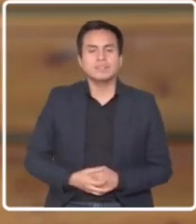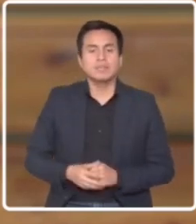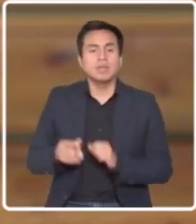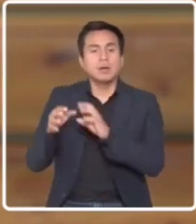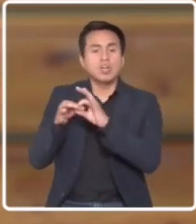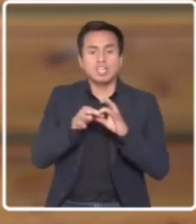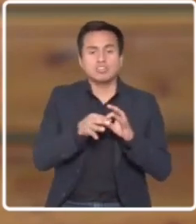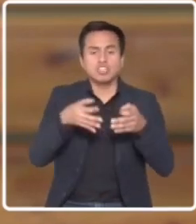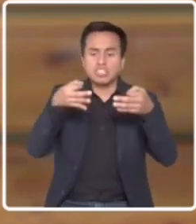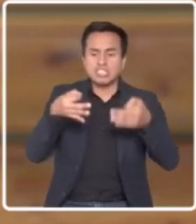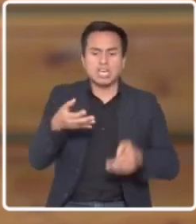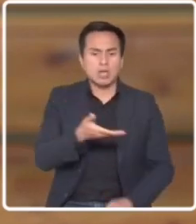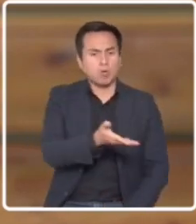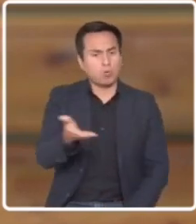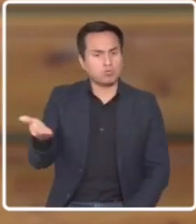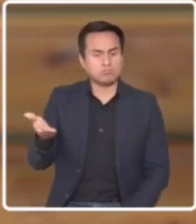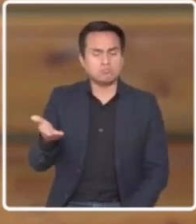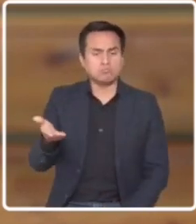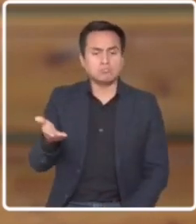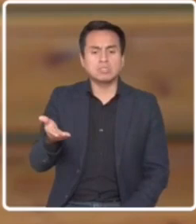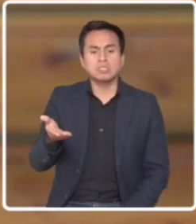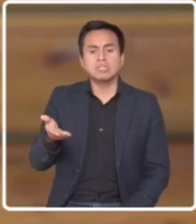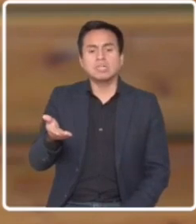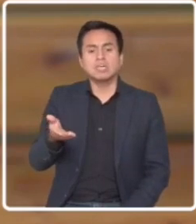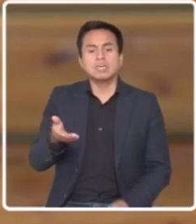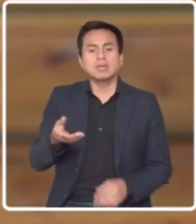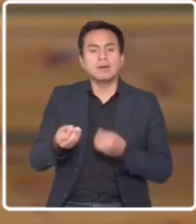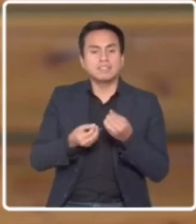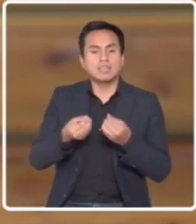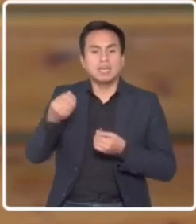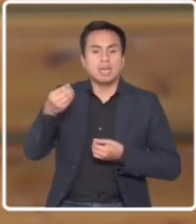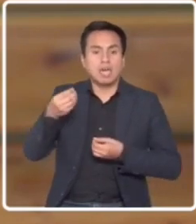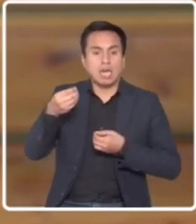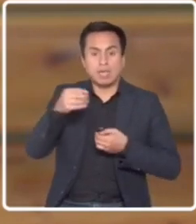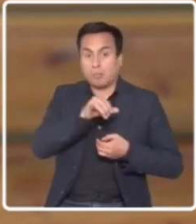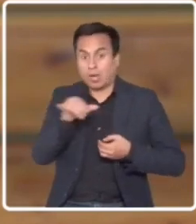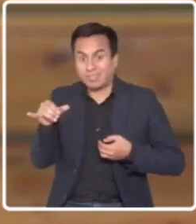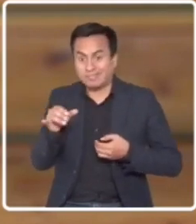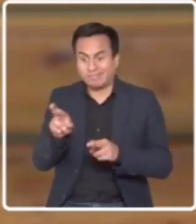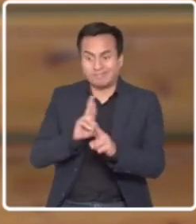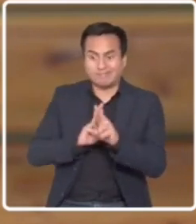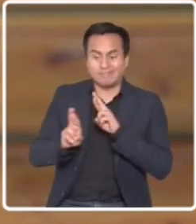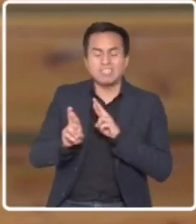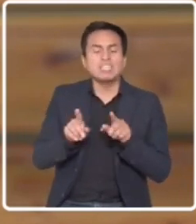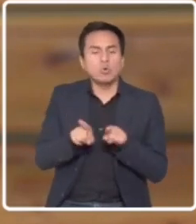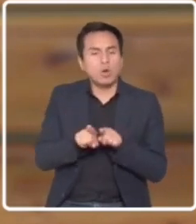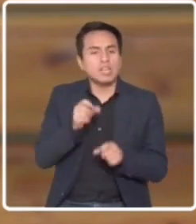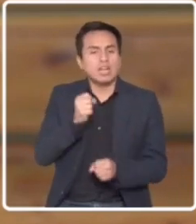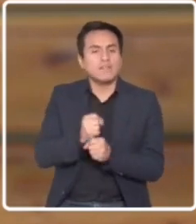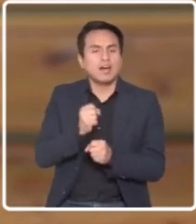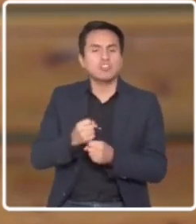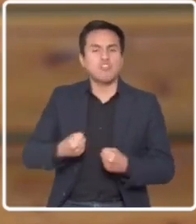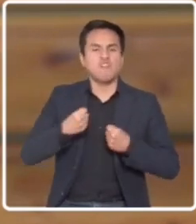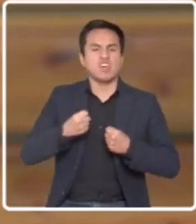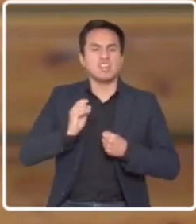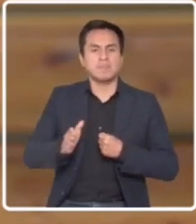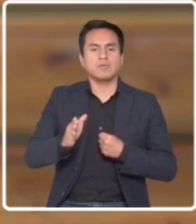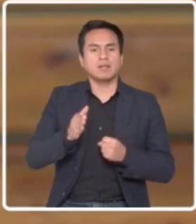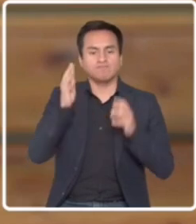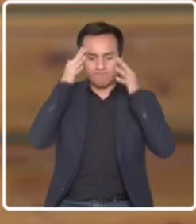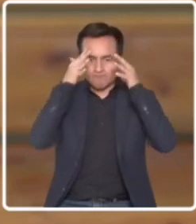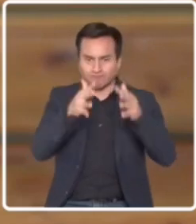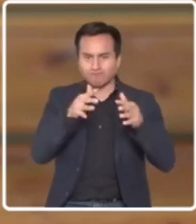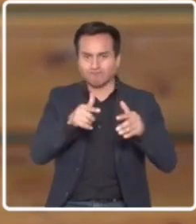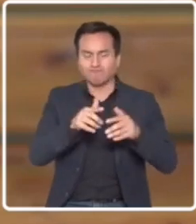Por eso pueden estar seguros que, independiente de lo que suceda hoy día, nosotros vamos a estar trabajando firmes al pie del